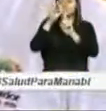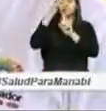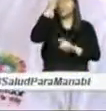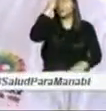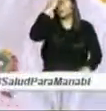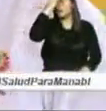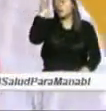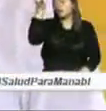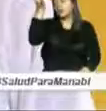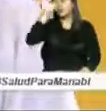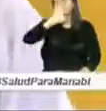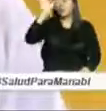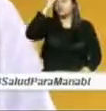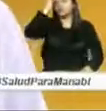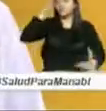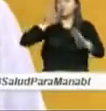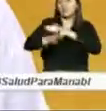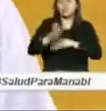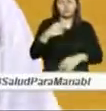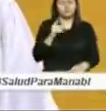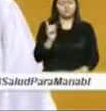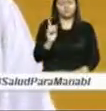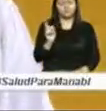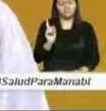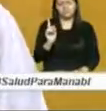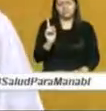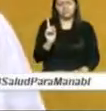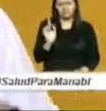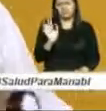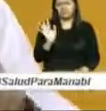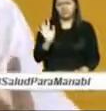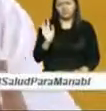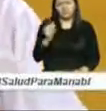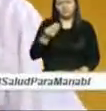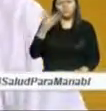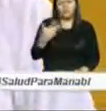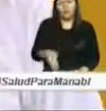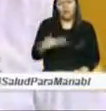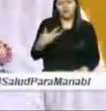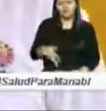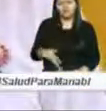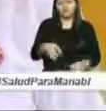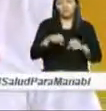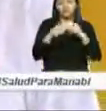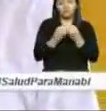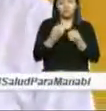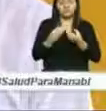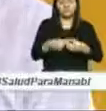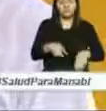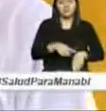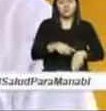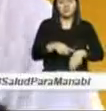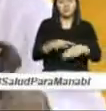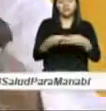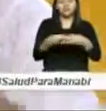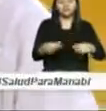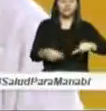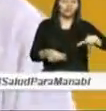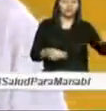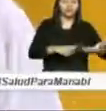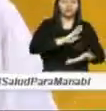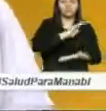cabeza. Eso es socialmente ineficiente. Cuesta mucho más a la sociedad. Eso se puede resolver